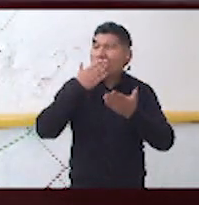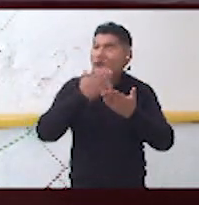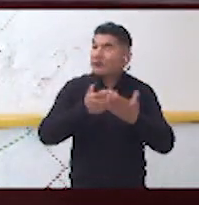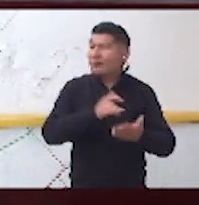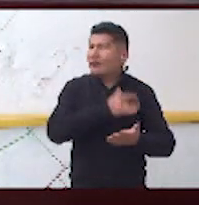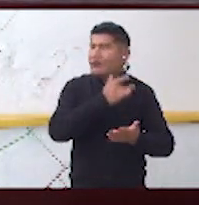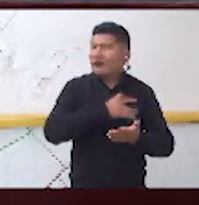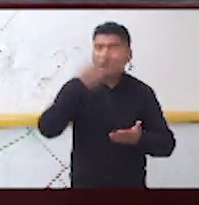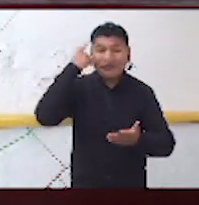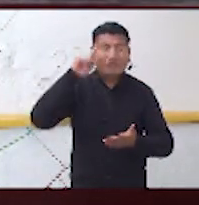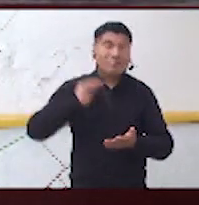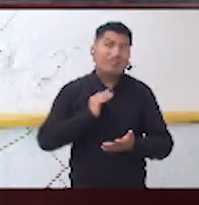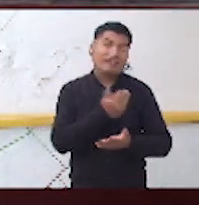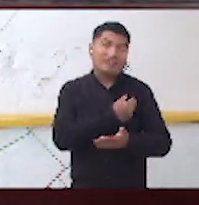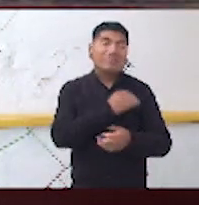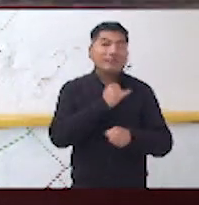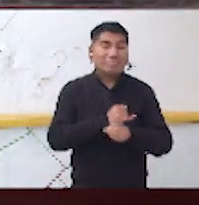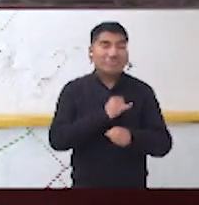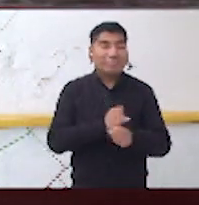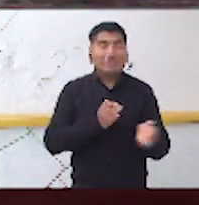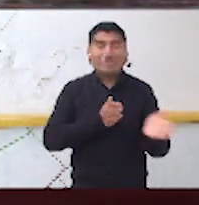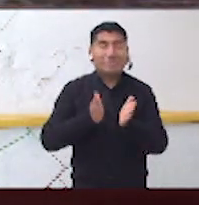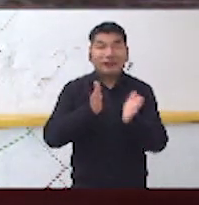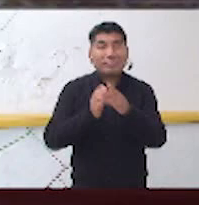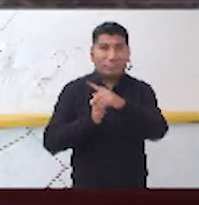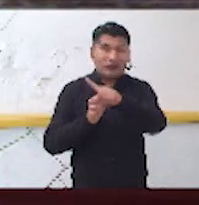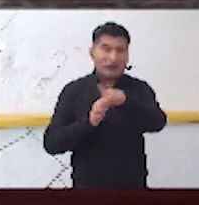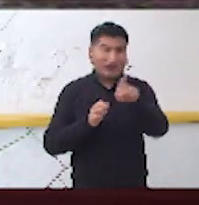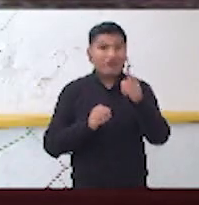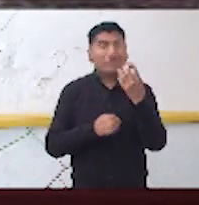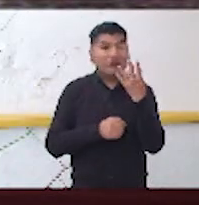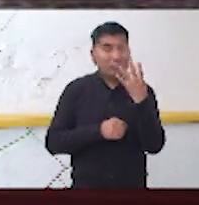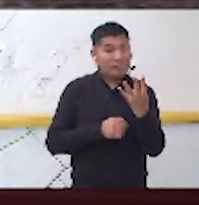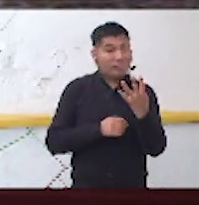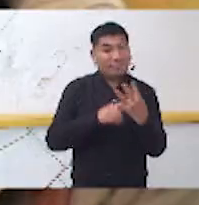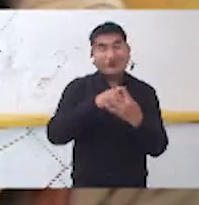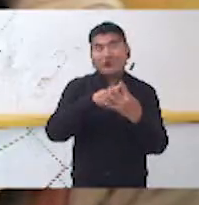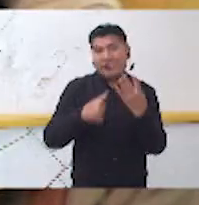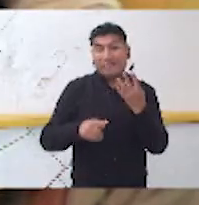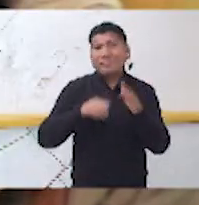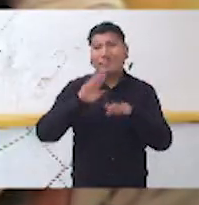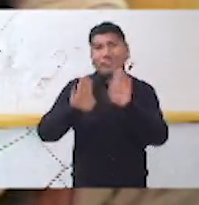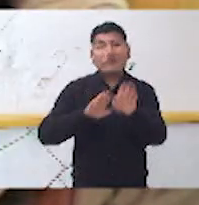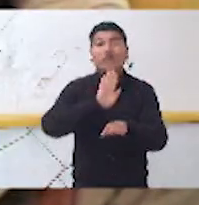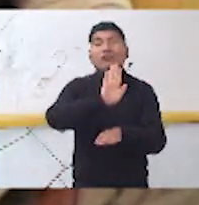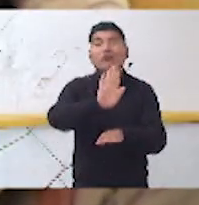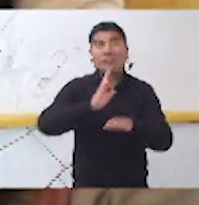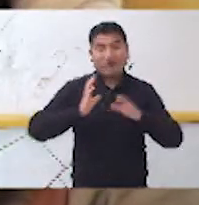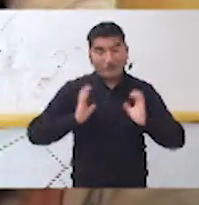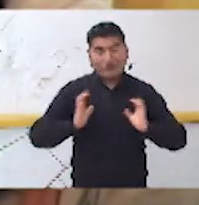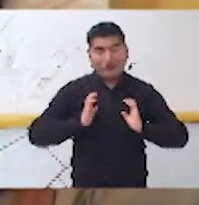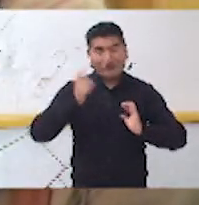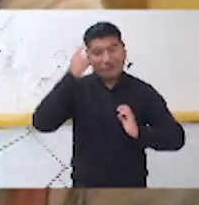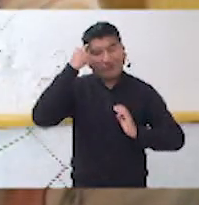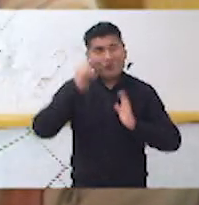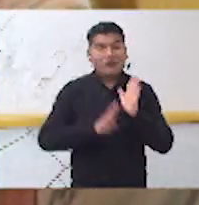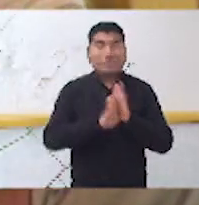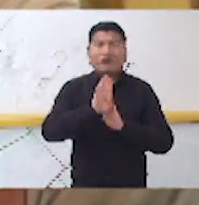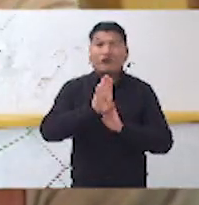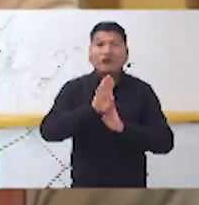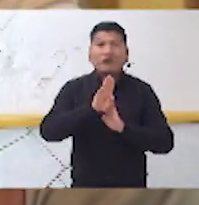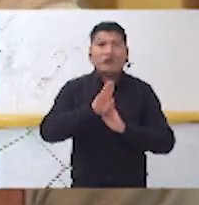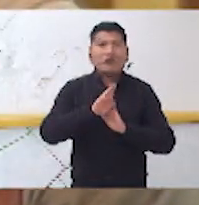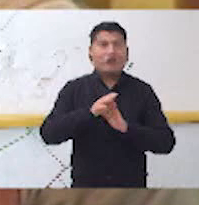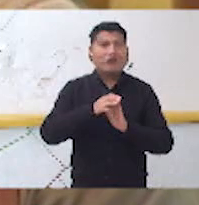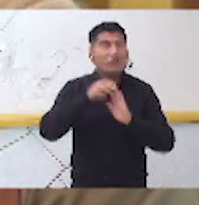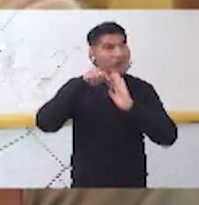para nuestra iglesia el camino que ustedes los cuatro han recorrido en su formación. Profundo